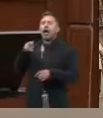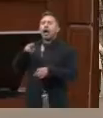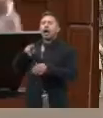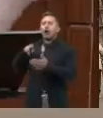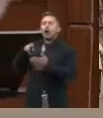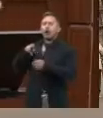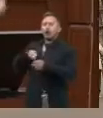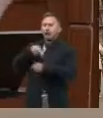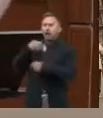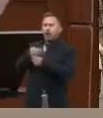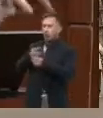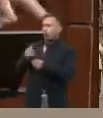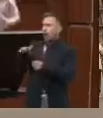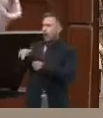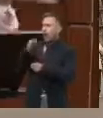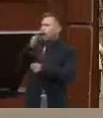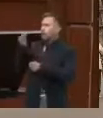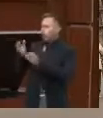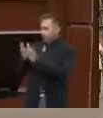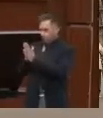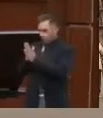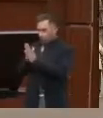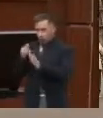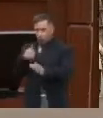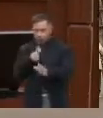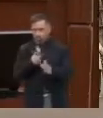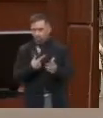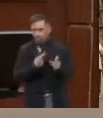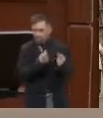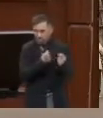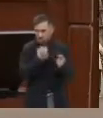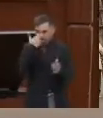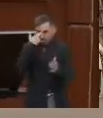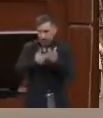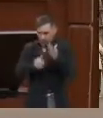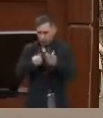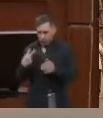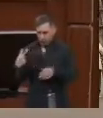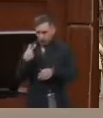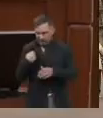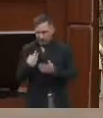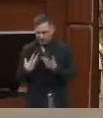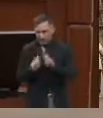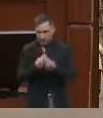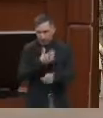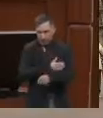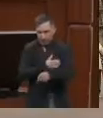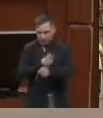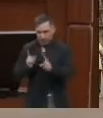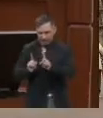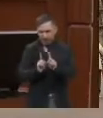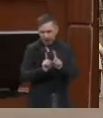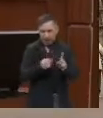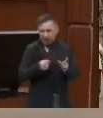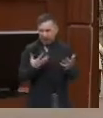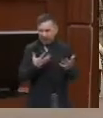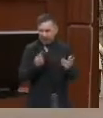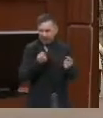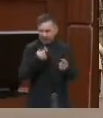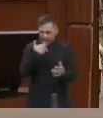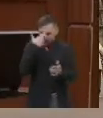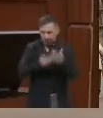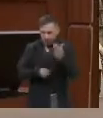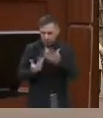acompáñame para que des fe de este acto irregular que voy a realizar. Por eso los indicios y